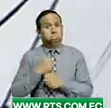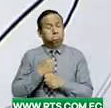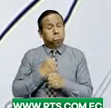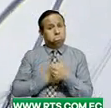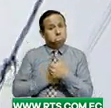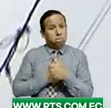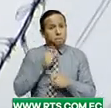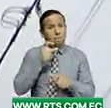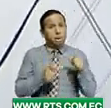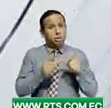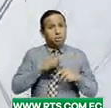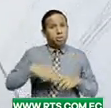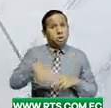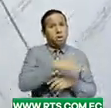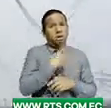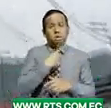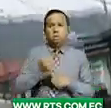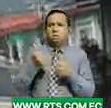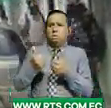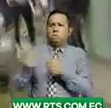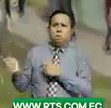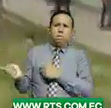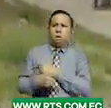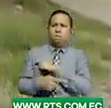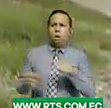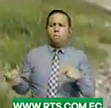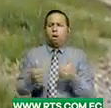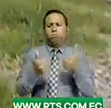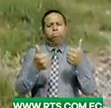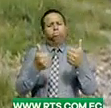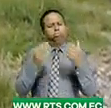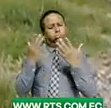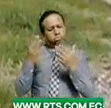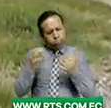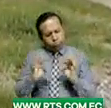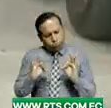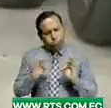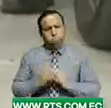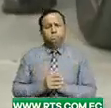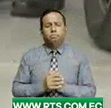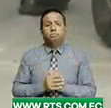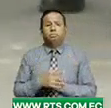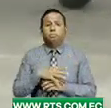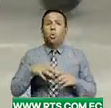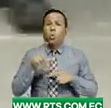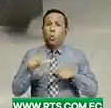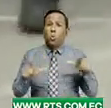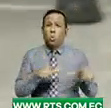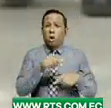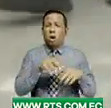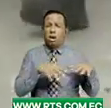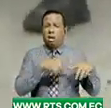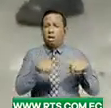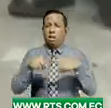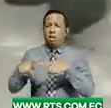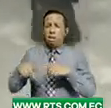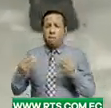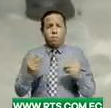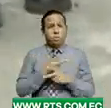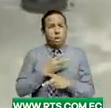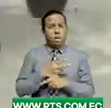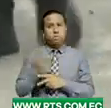uno de los distritos más peligrosos de Guayaquil. Interviniendo sobre estas áreas donde ellos piensan que tienen el control y el poder